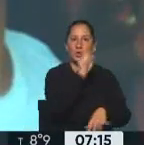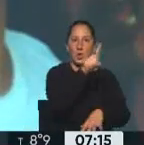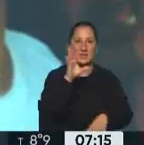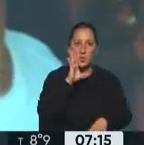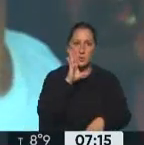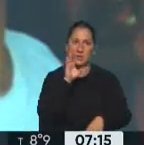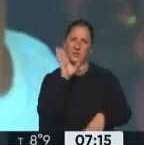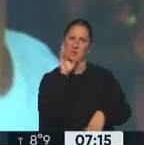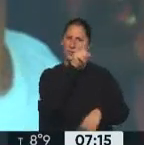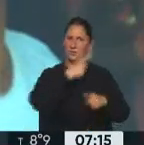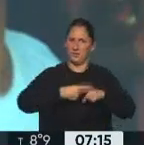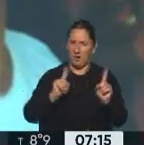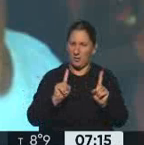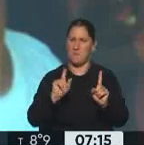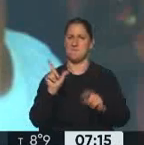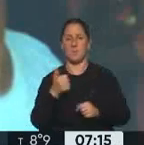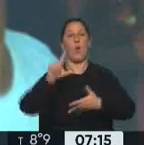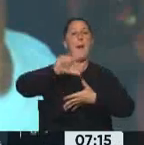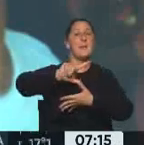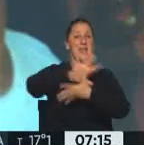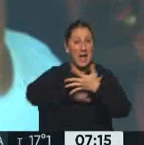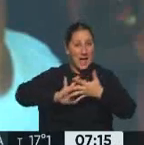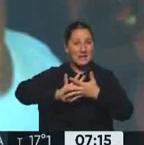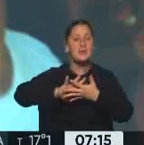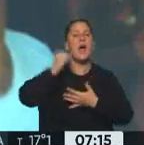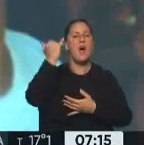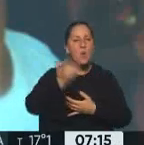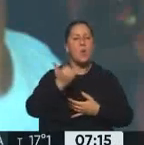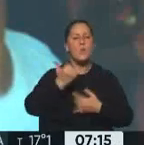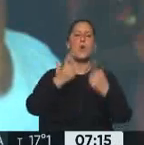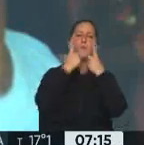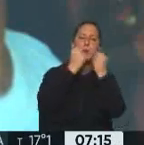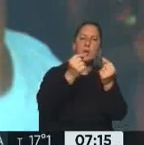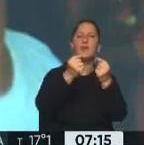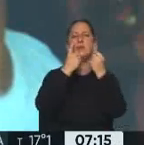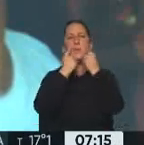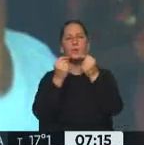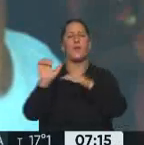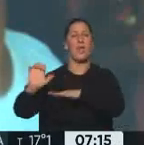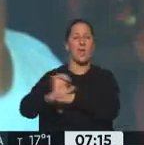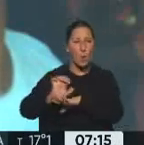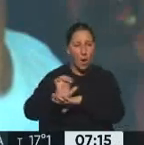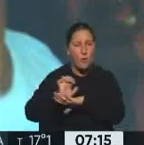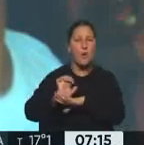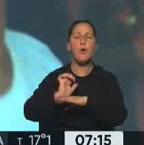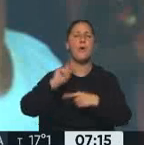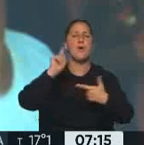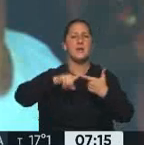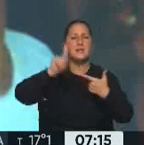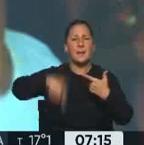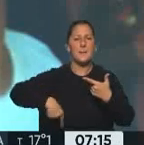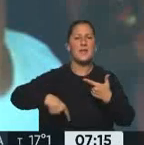Estados Unidos, pero sí en América Latina, por ejemplo, hubo algunas protestas en Ecuador, hubo protestas también